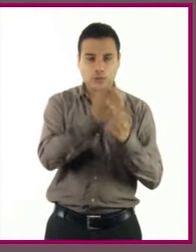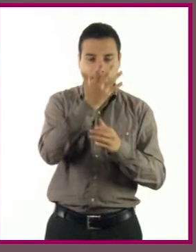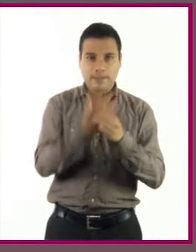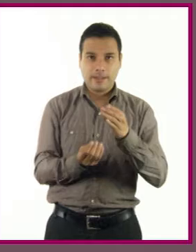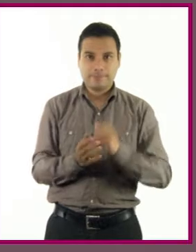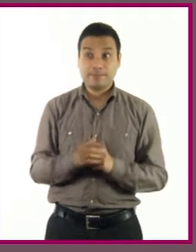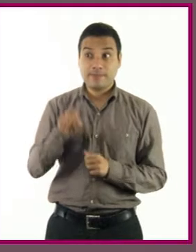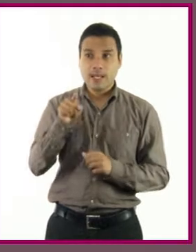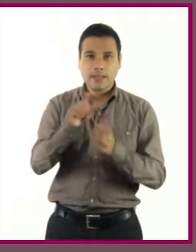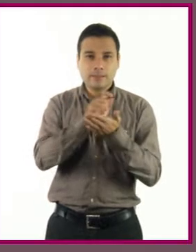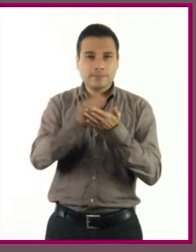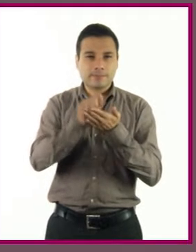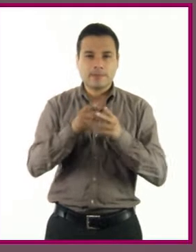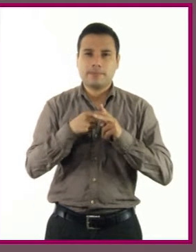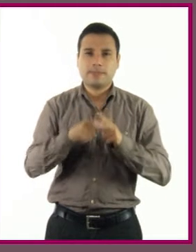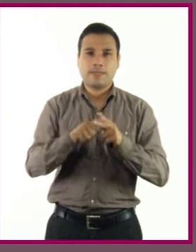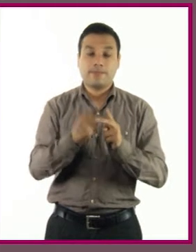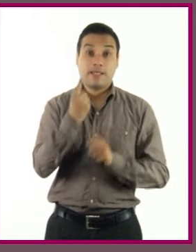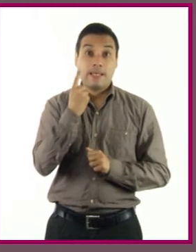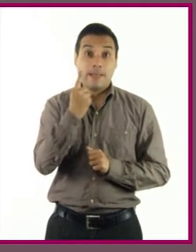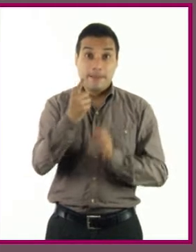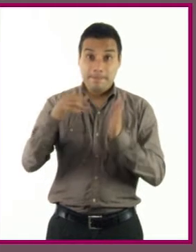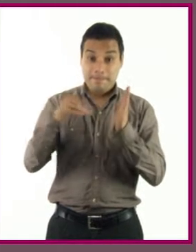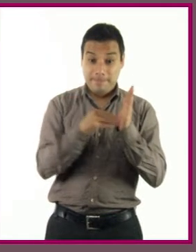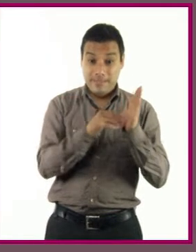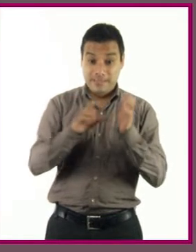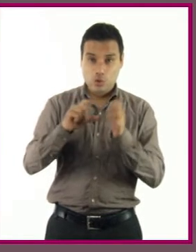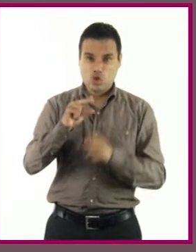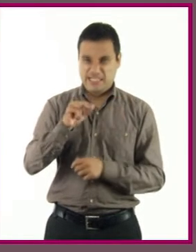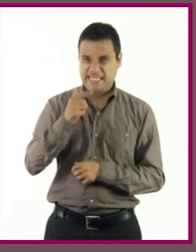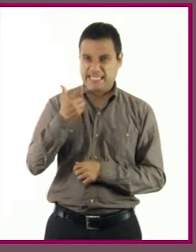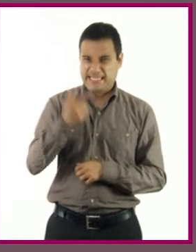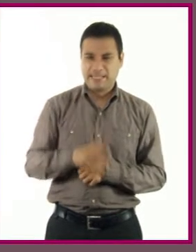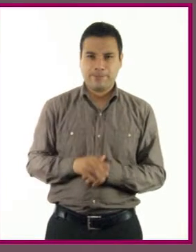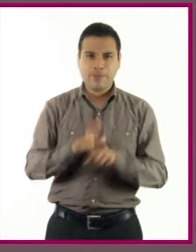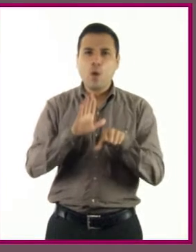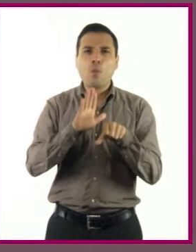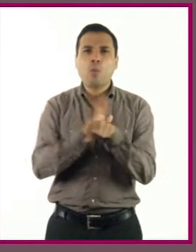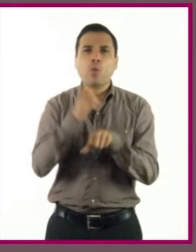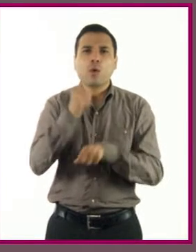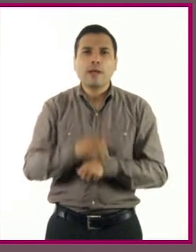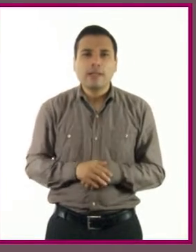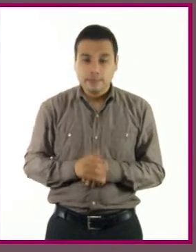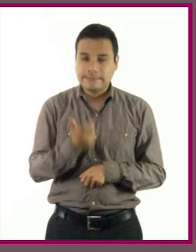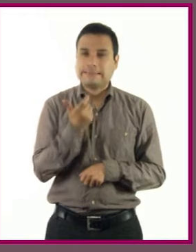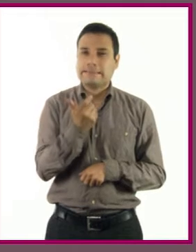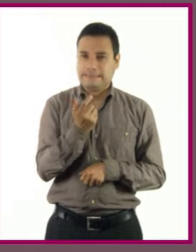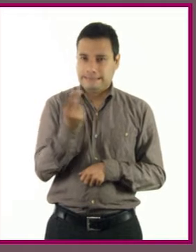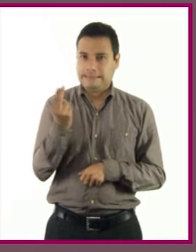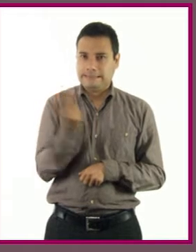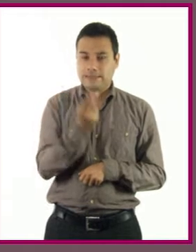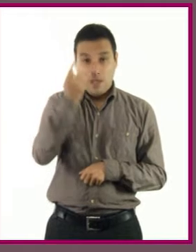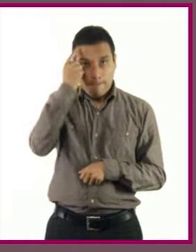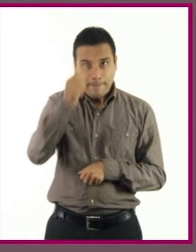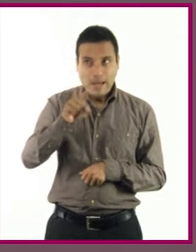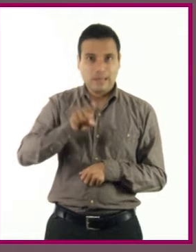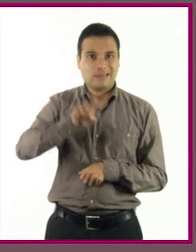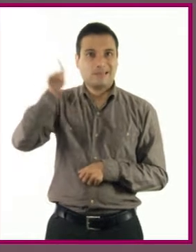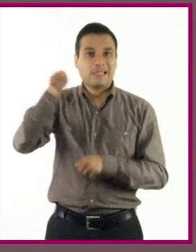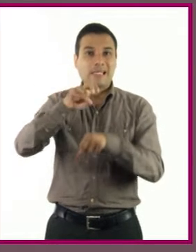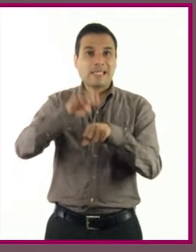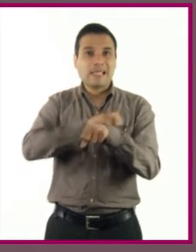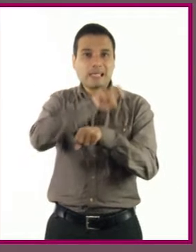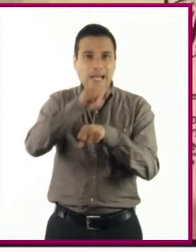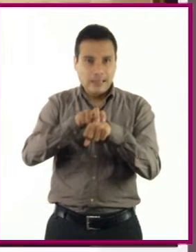Mary inició en 1787 por la necesidad de conseguir dinero para ir a Irlanda, donde trabajó